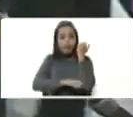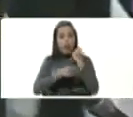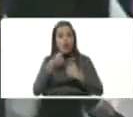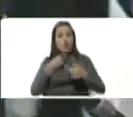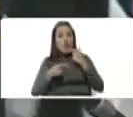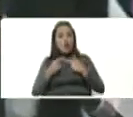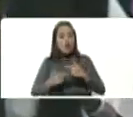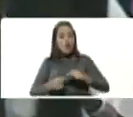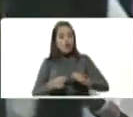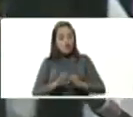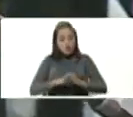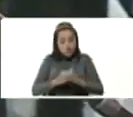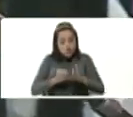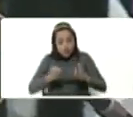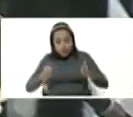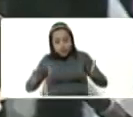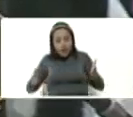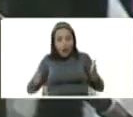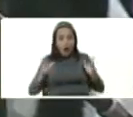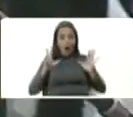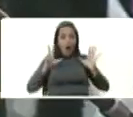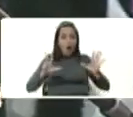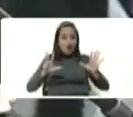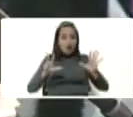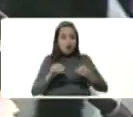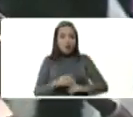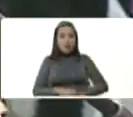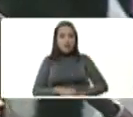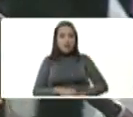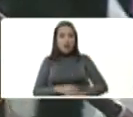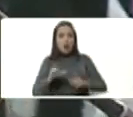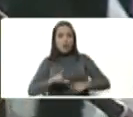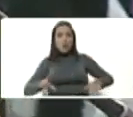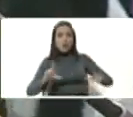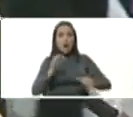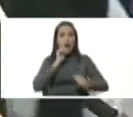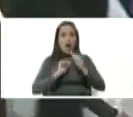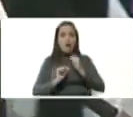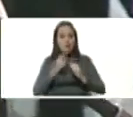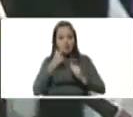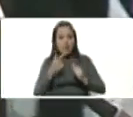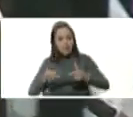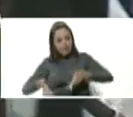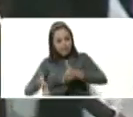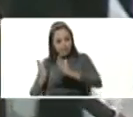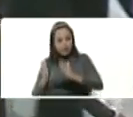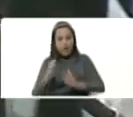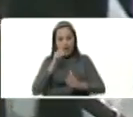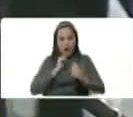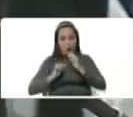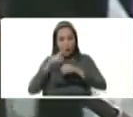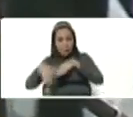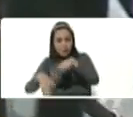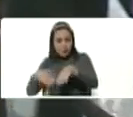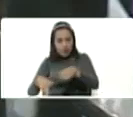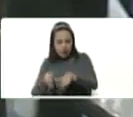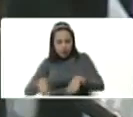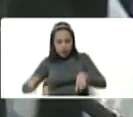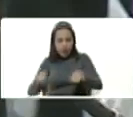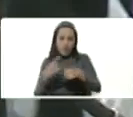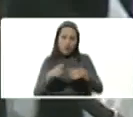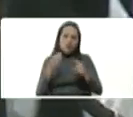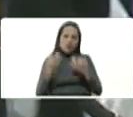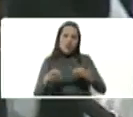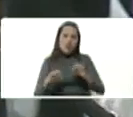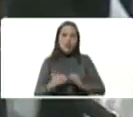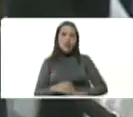estamos en 8. Qué belleza. Si estuviéramos ese sol pariendo en un espacio con agua, le diríamos vamos para la piscina. Pero como lo hacemos a manera natural, pues